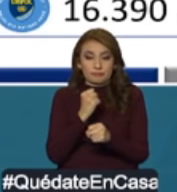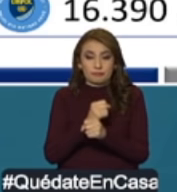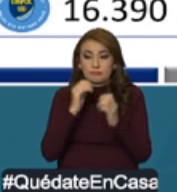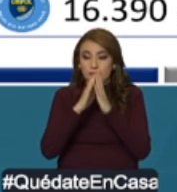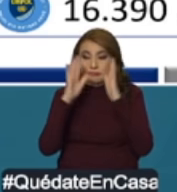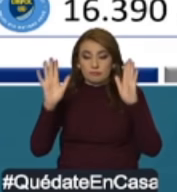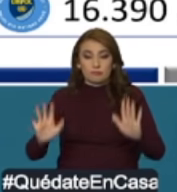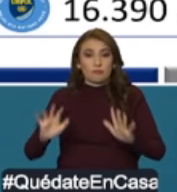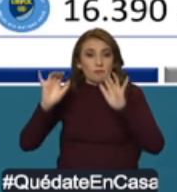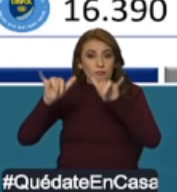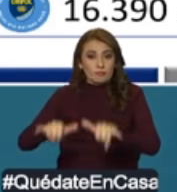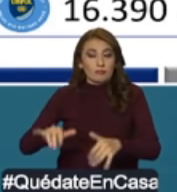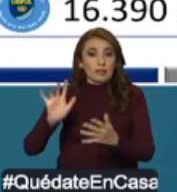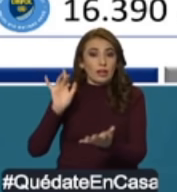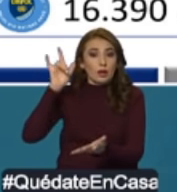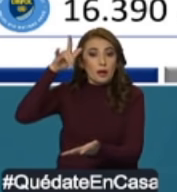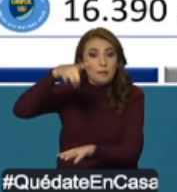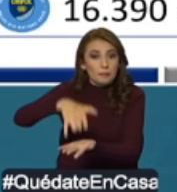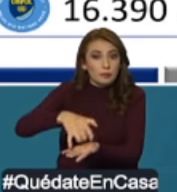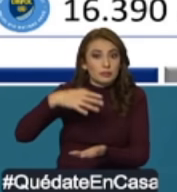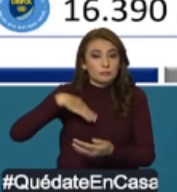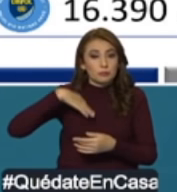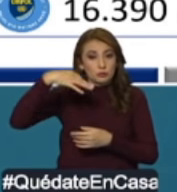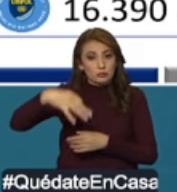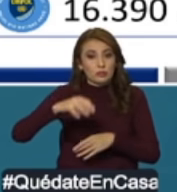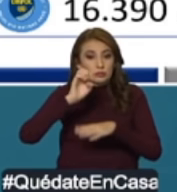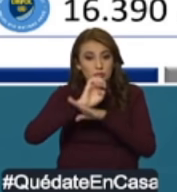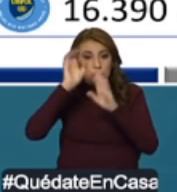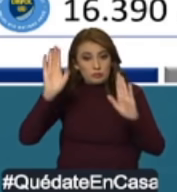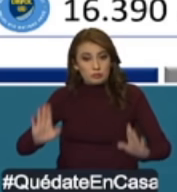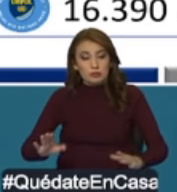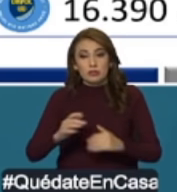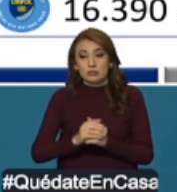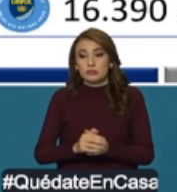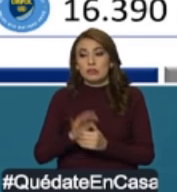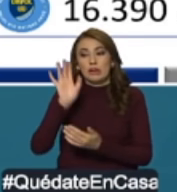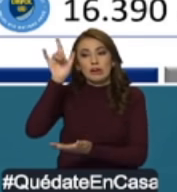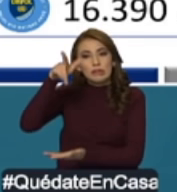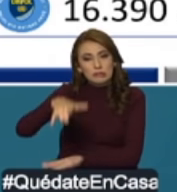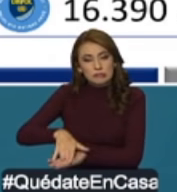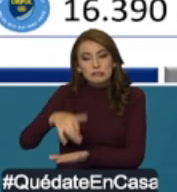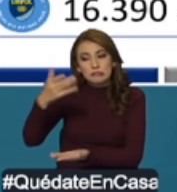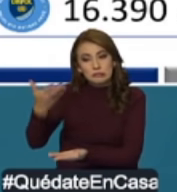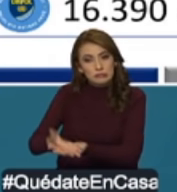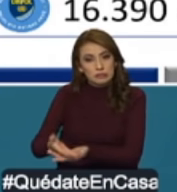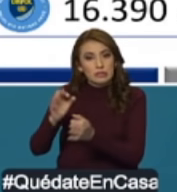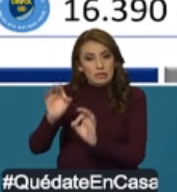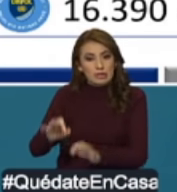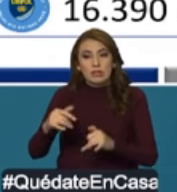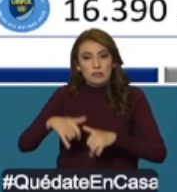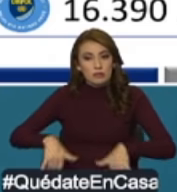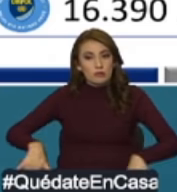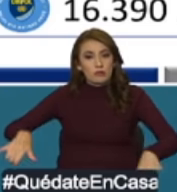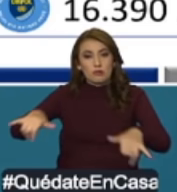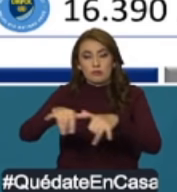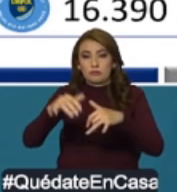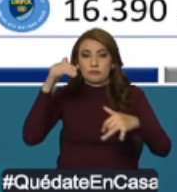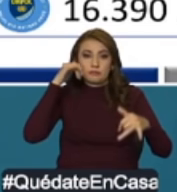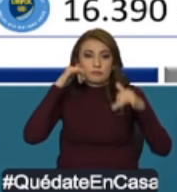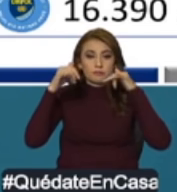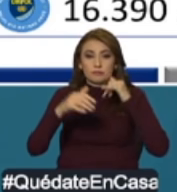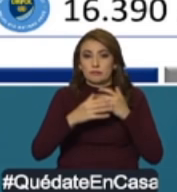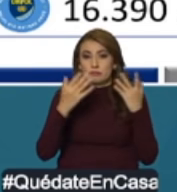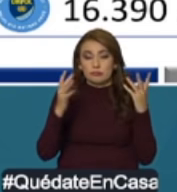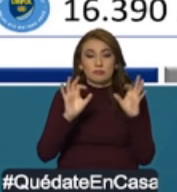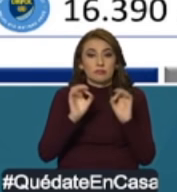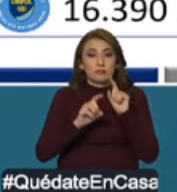14 días. Esto hemos estado vigilando con agentes de policía judicial, con agentes de inteligencia y en algunos casos con policía